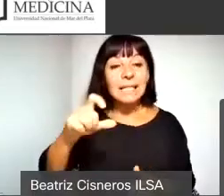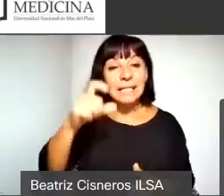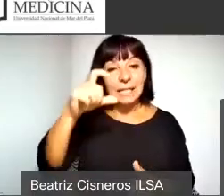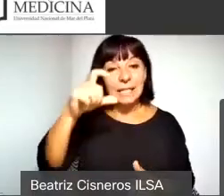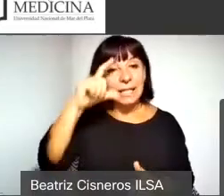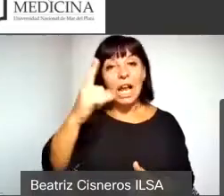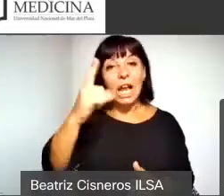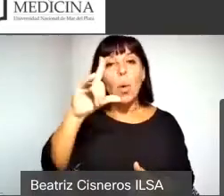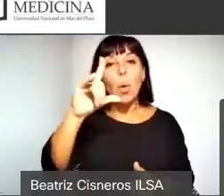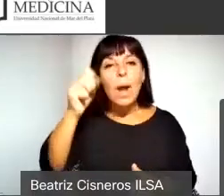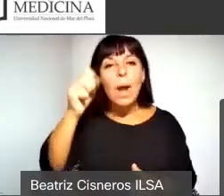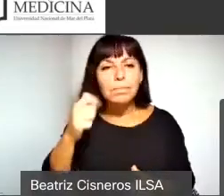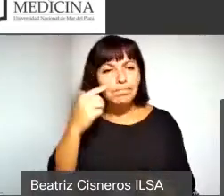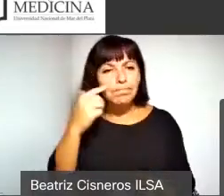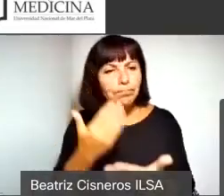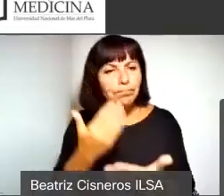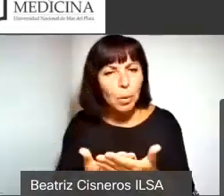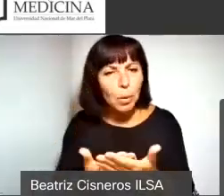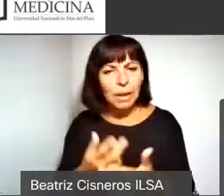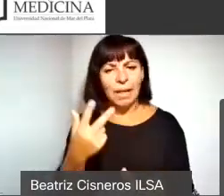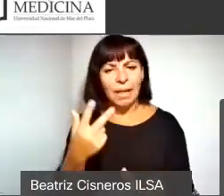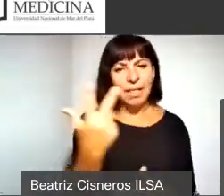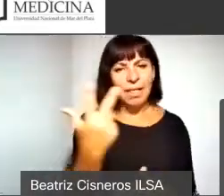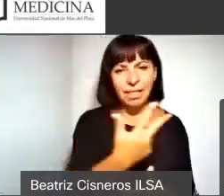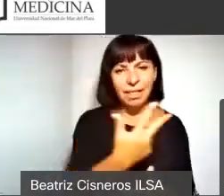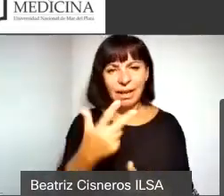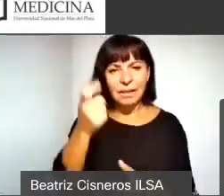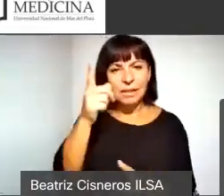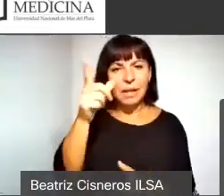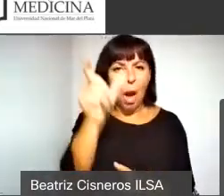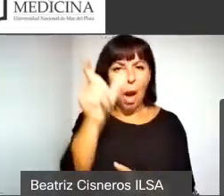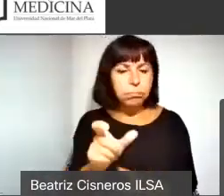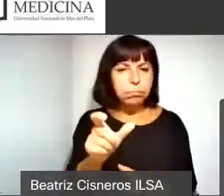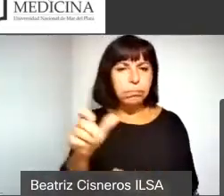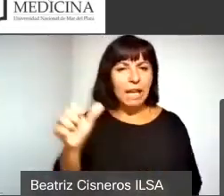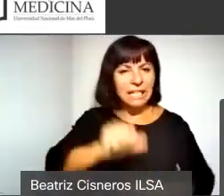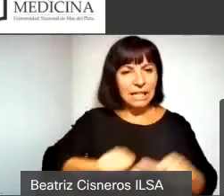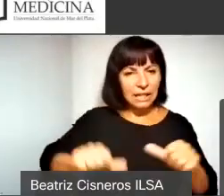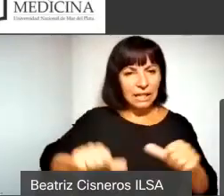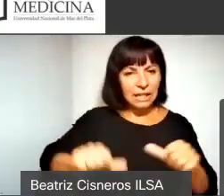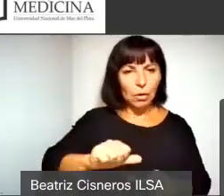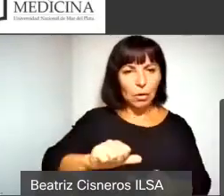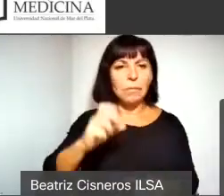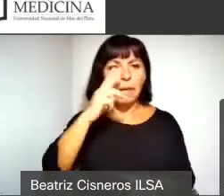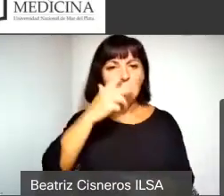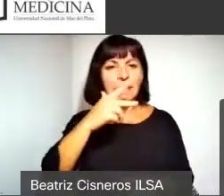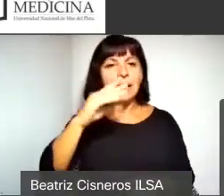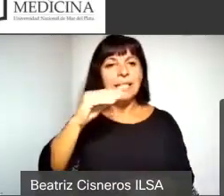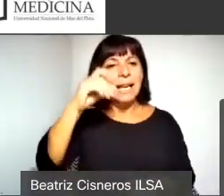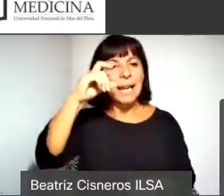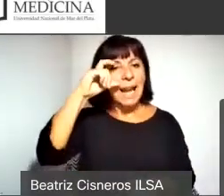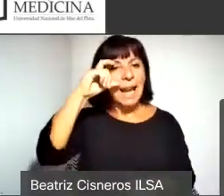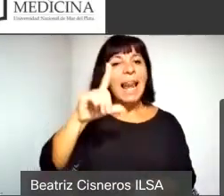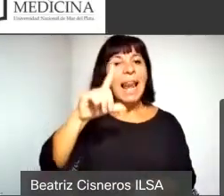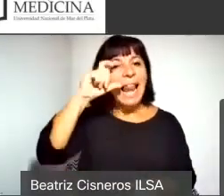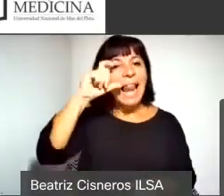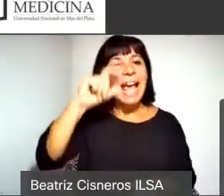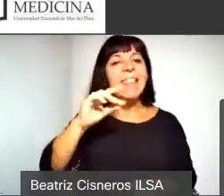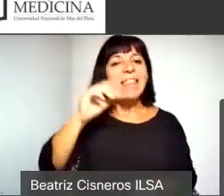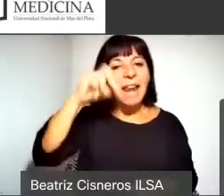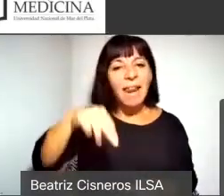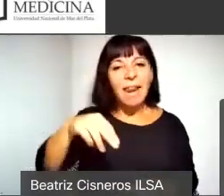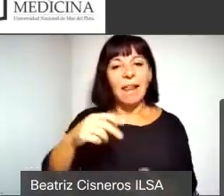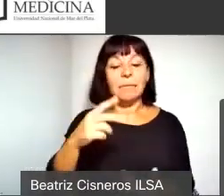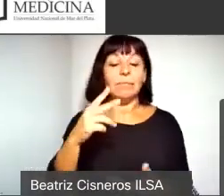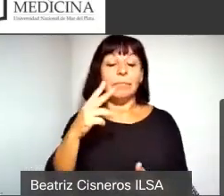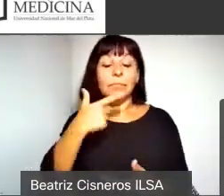propuesta, diseñada por 3 científicos. El botánico Matthias Schleiden, el zoólogo Friedrich Schwann